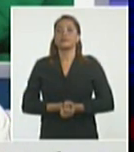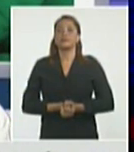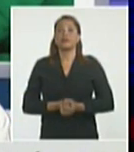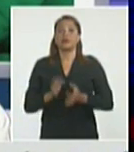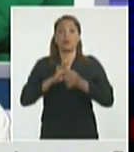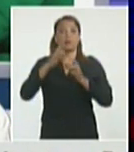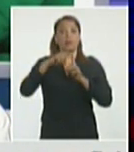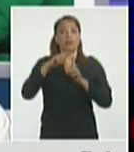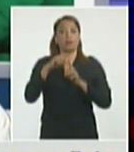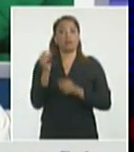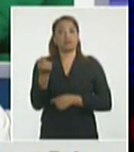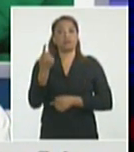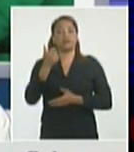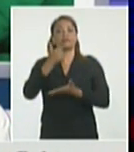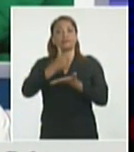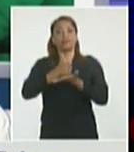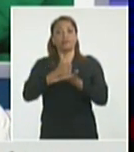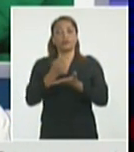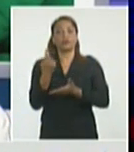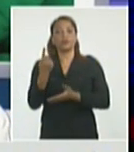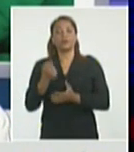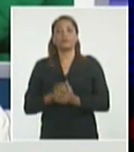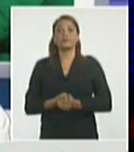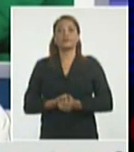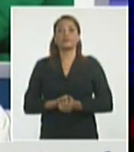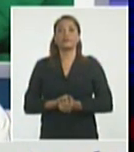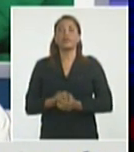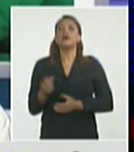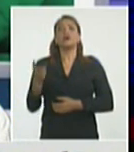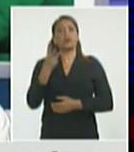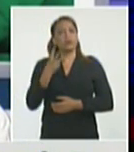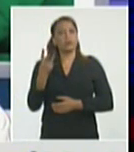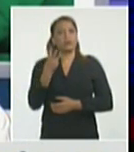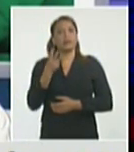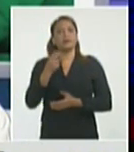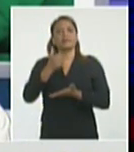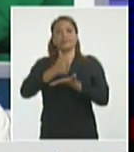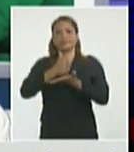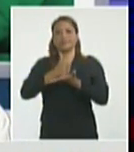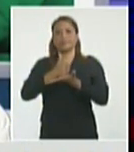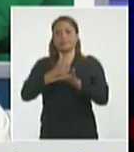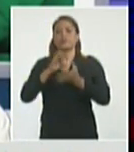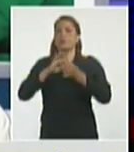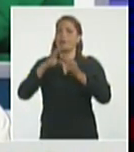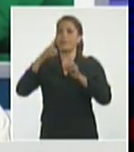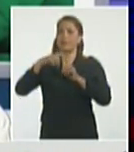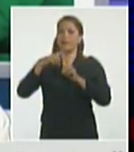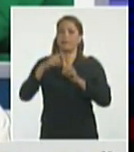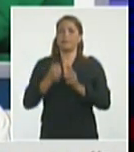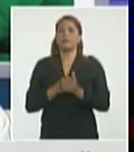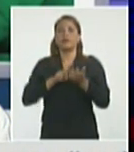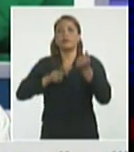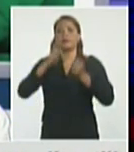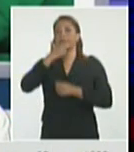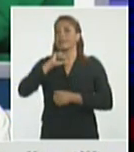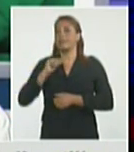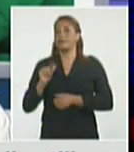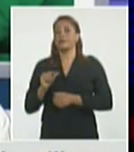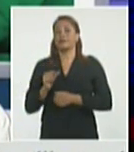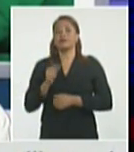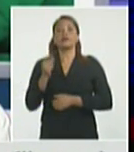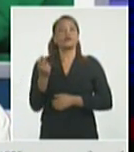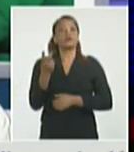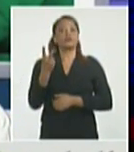Guantánamo y los 3 del municipio de Guantánamo. En la provincia de Artemisa fallecen 2